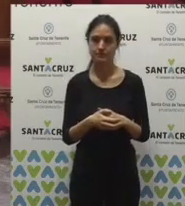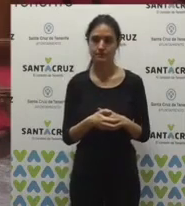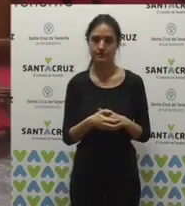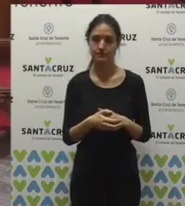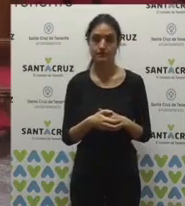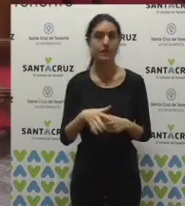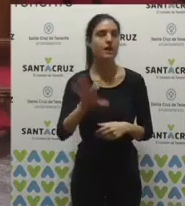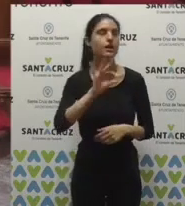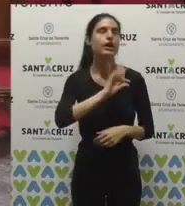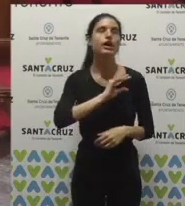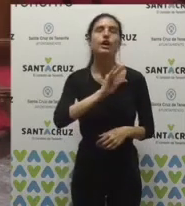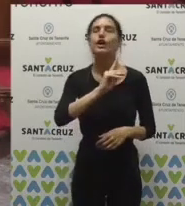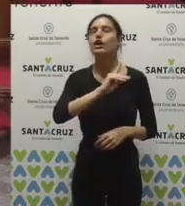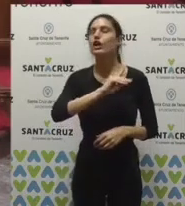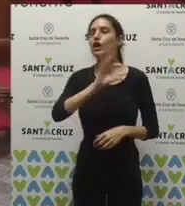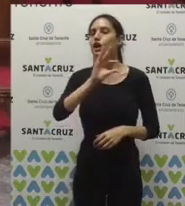doñana discúlpeme doñana